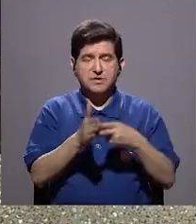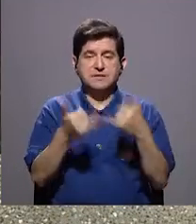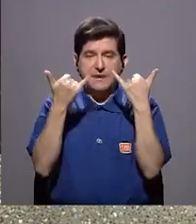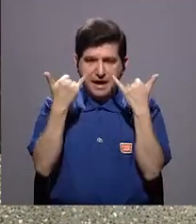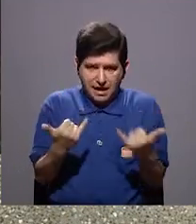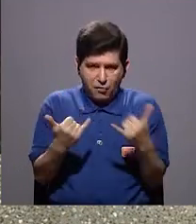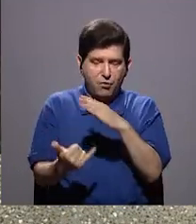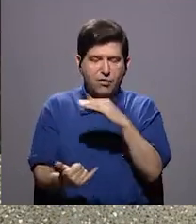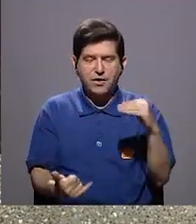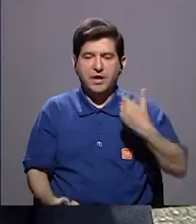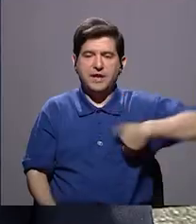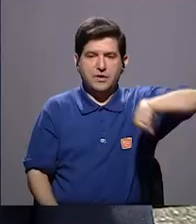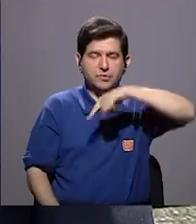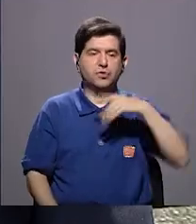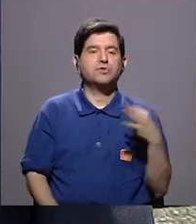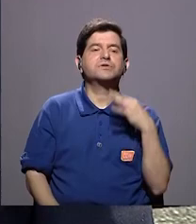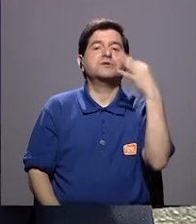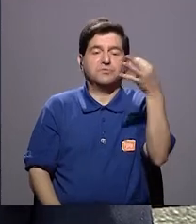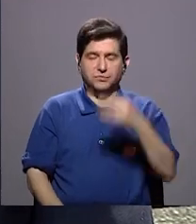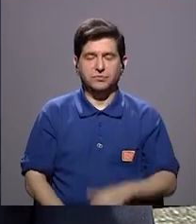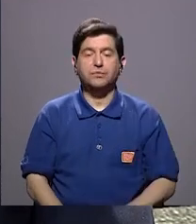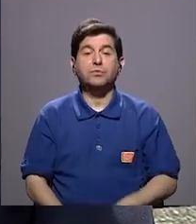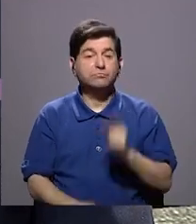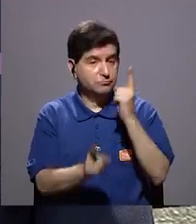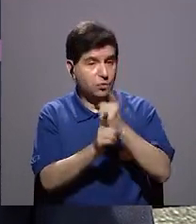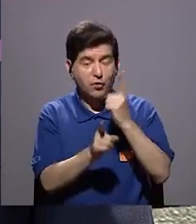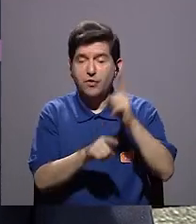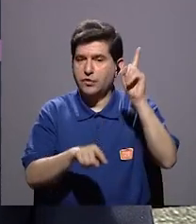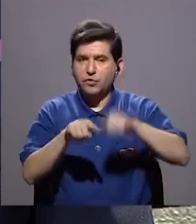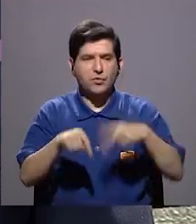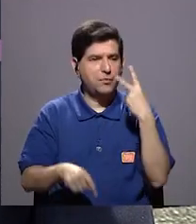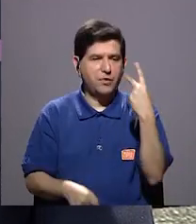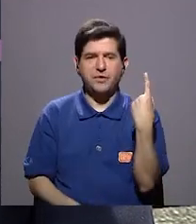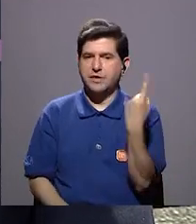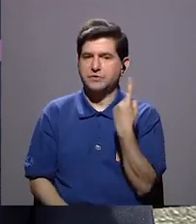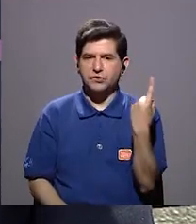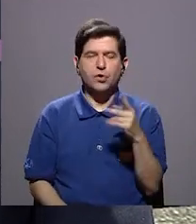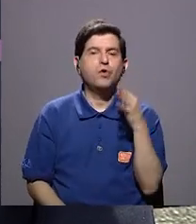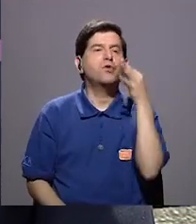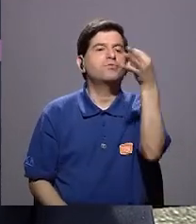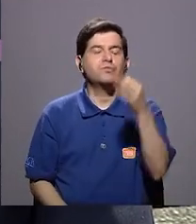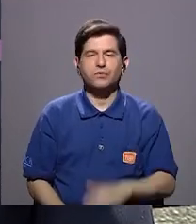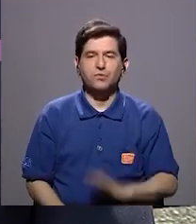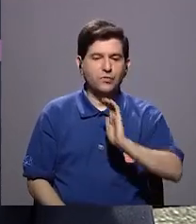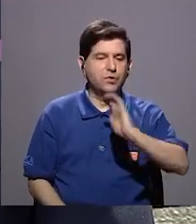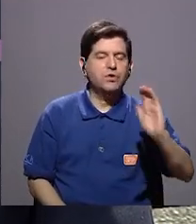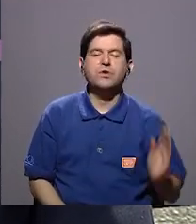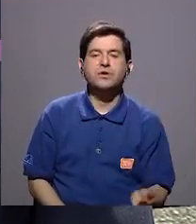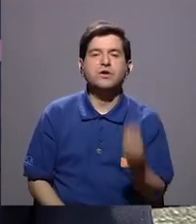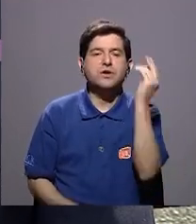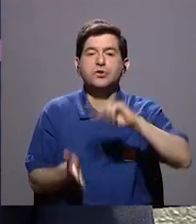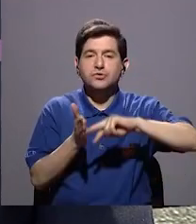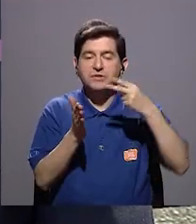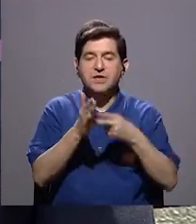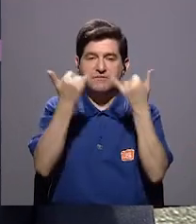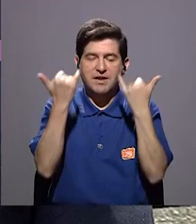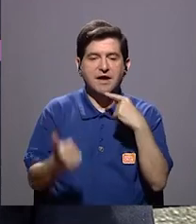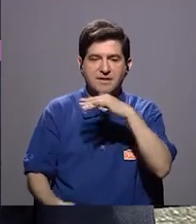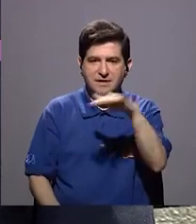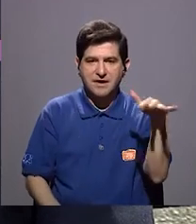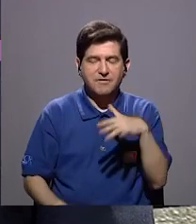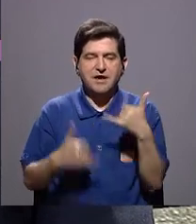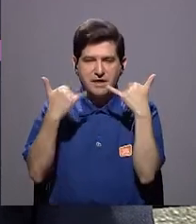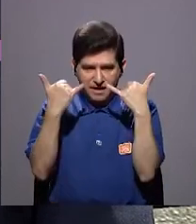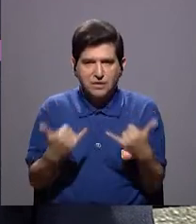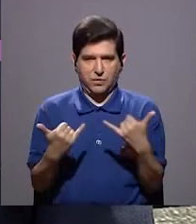lo que somos y seremos, ¿cierto? De lo que somos y seremos porque no podemos verlo solo a futuro, sino los niños y los adolescentes son una